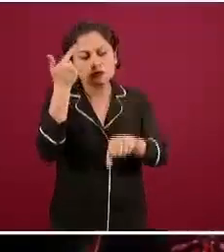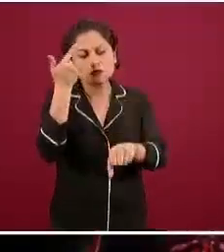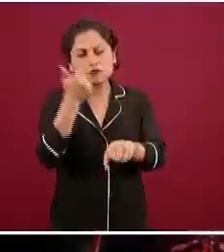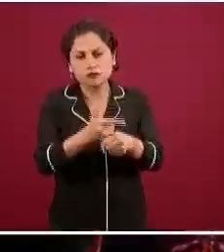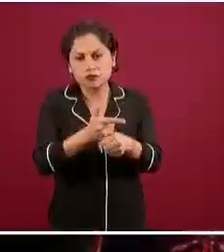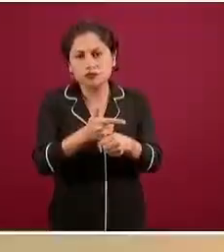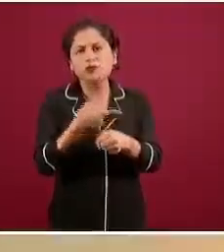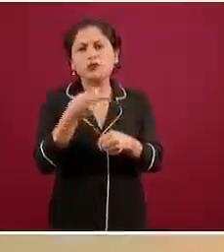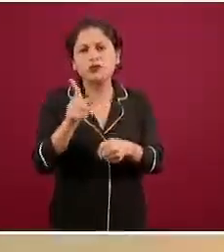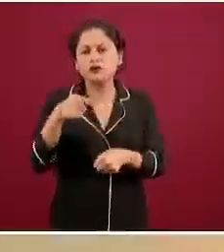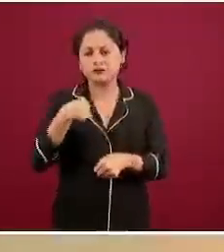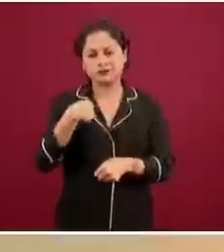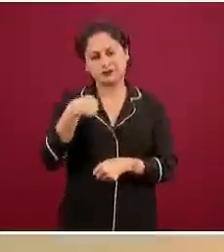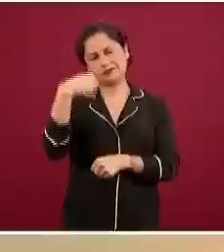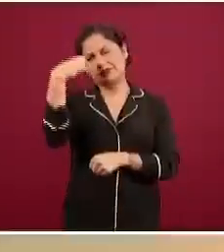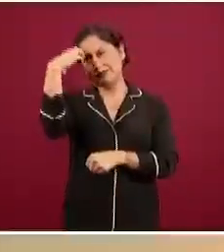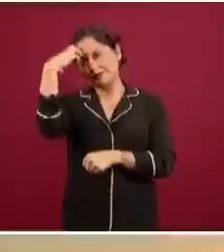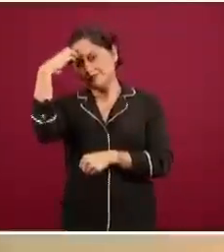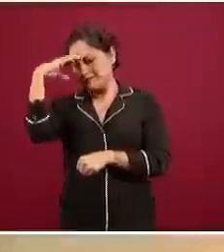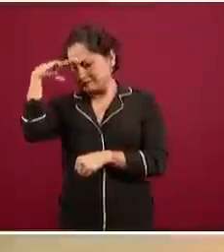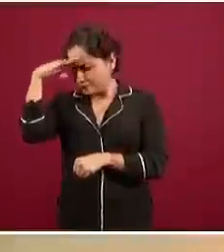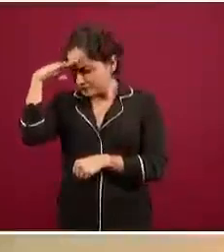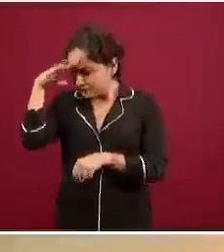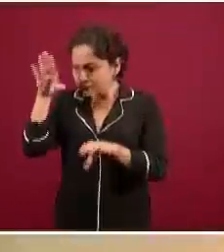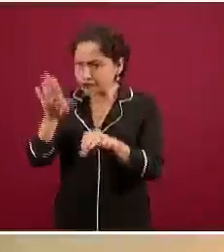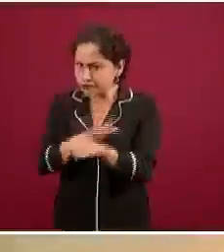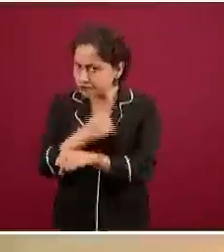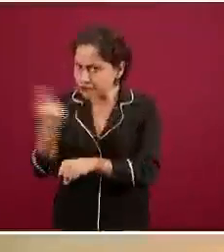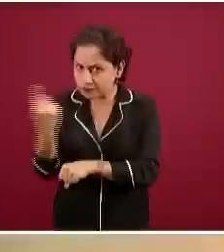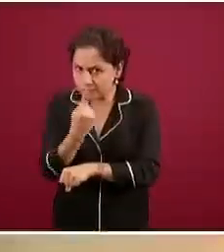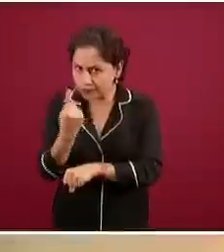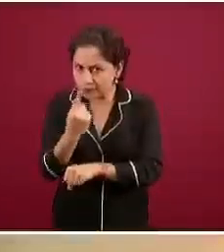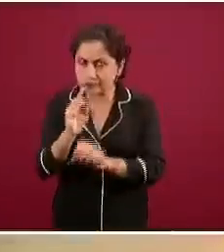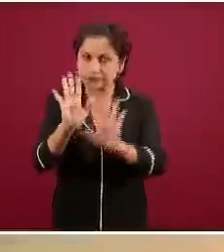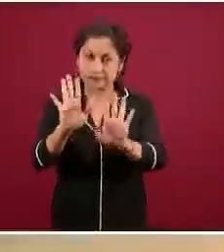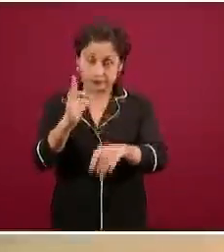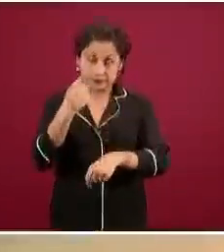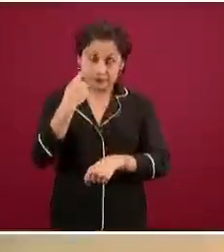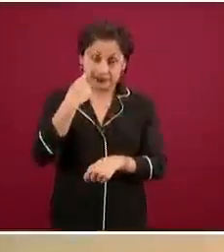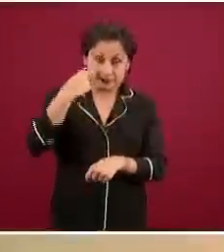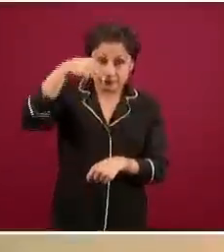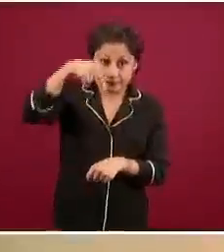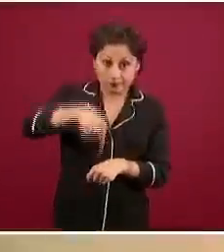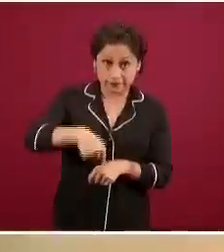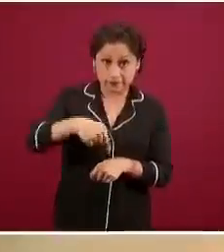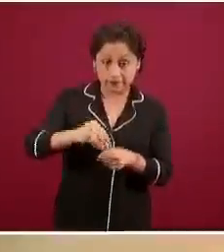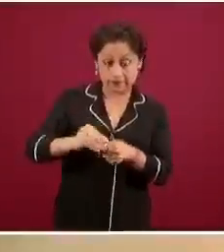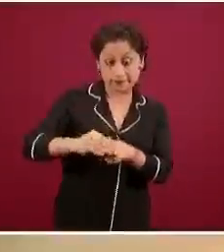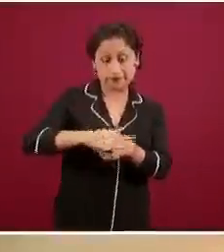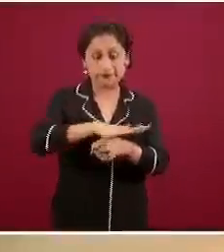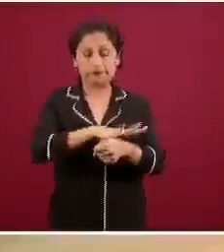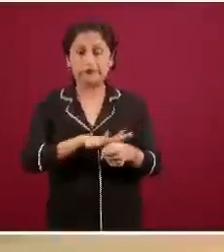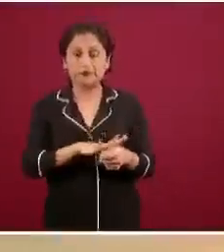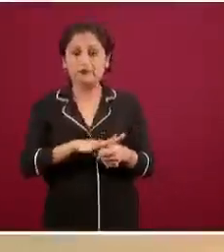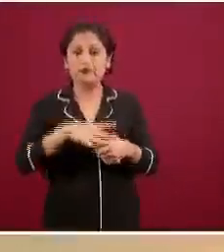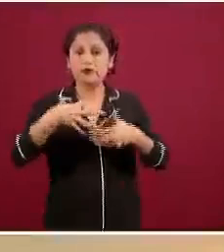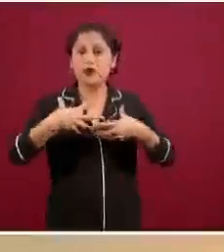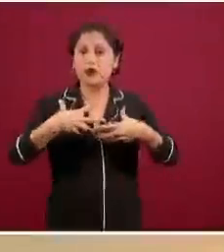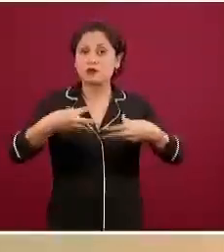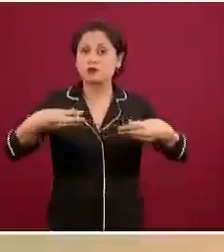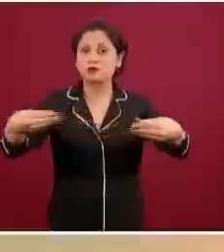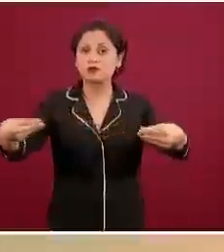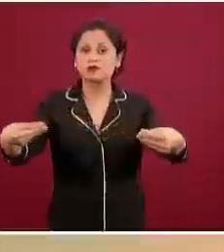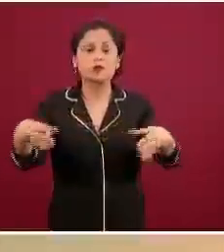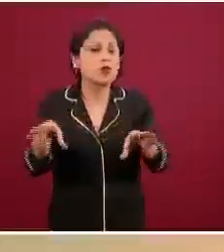ocurren las cosas. Entonces, básicamente aquí, esta es una infección que se transmite de persona a persona. La